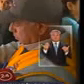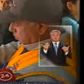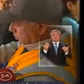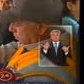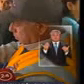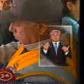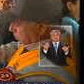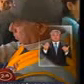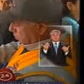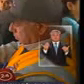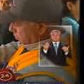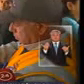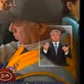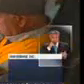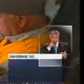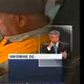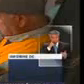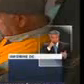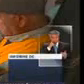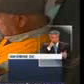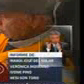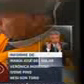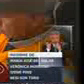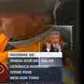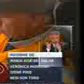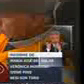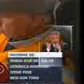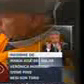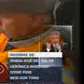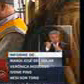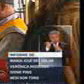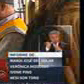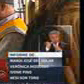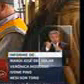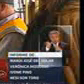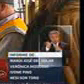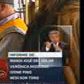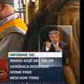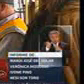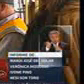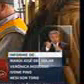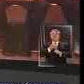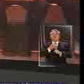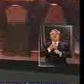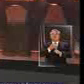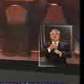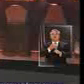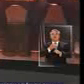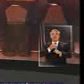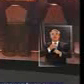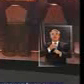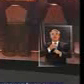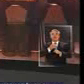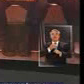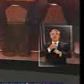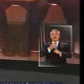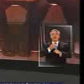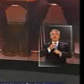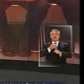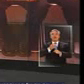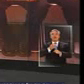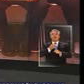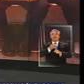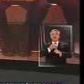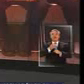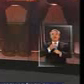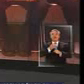Timbox. Necesitamos a los inspectores y carabineros en los recorridos para que los usuarios paguen los servicios. Las